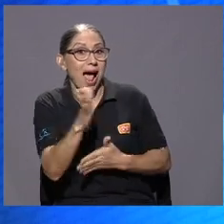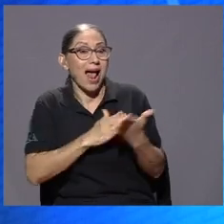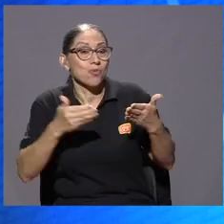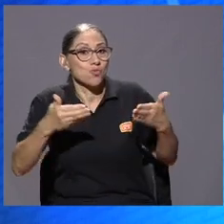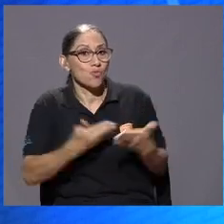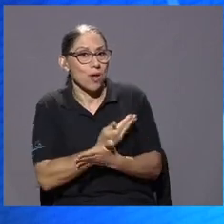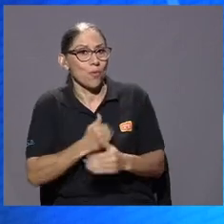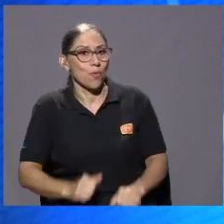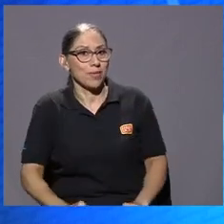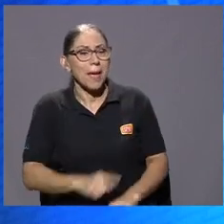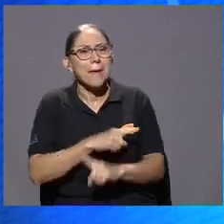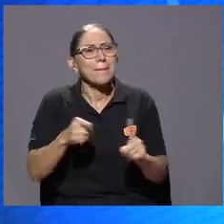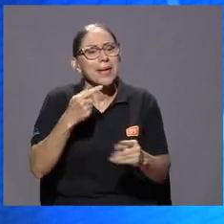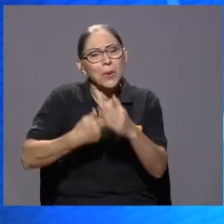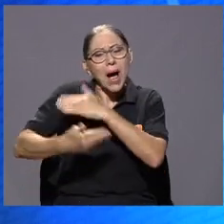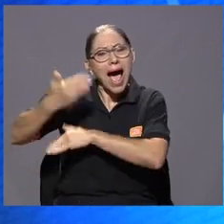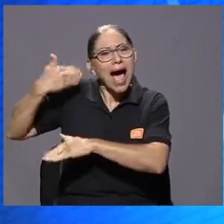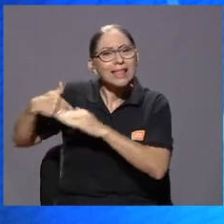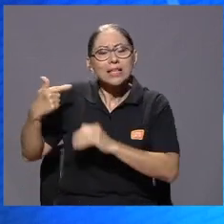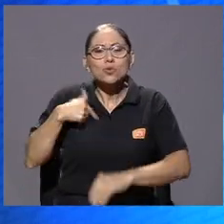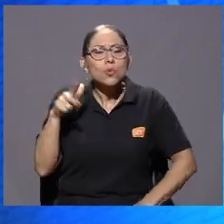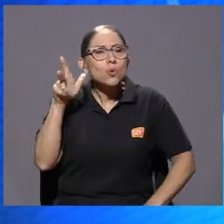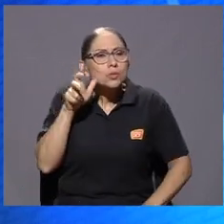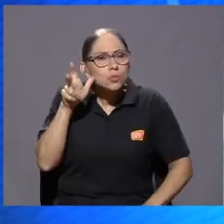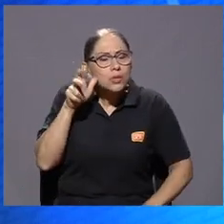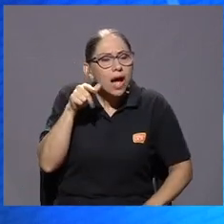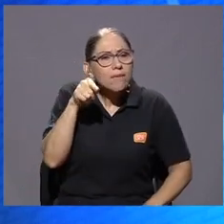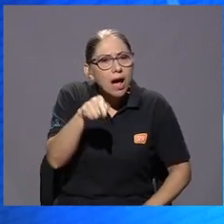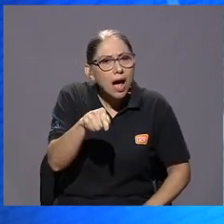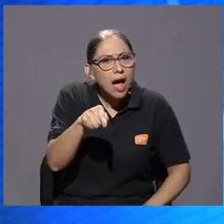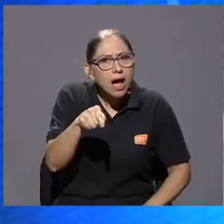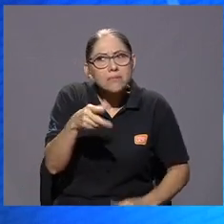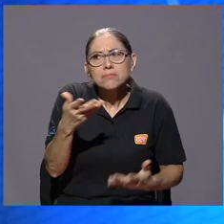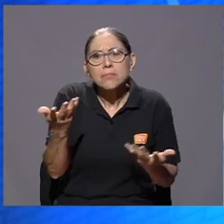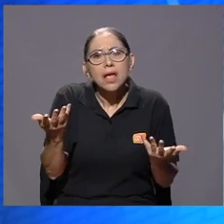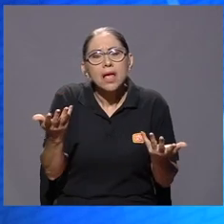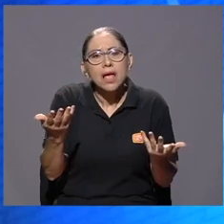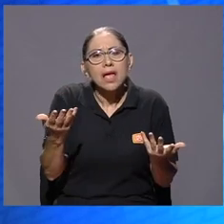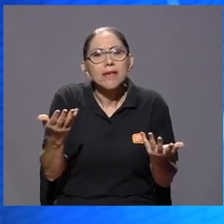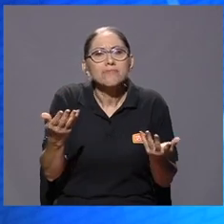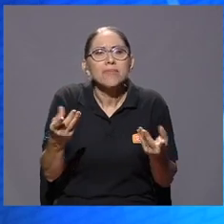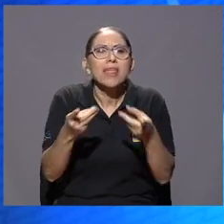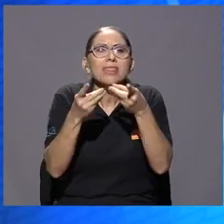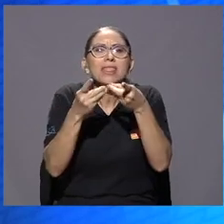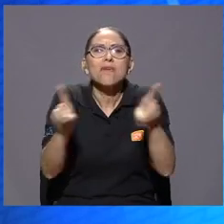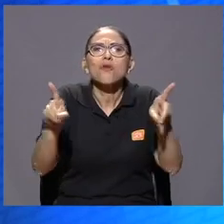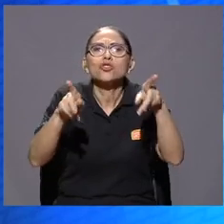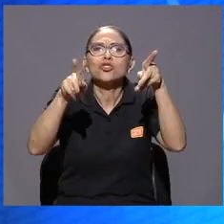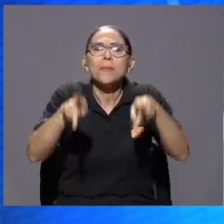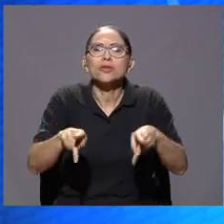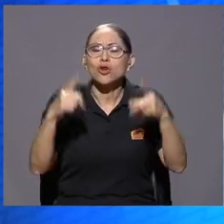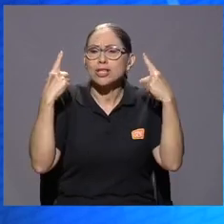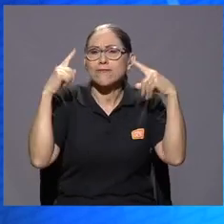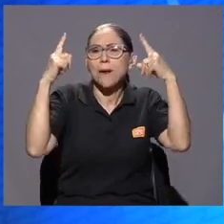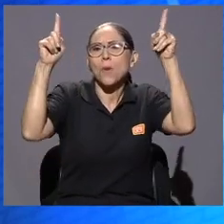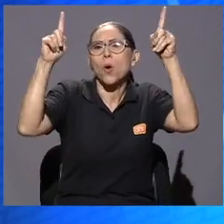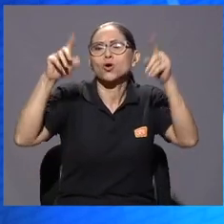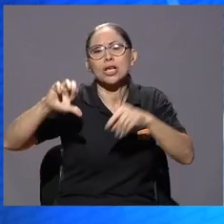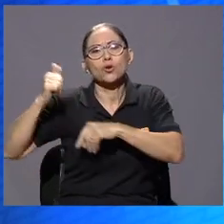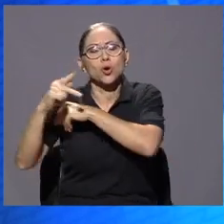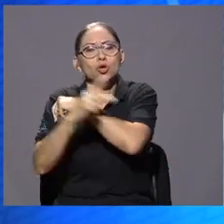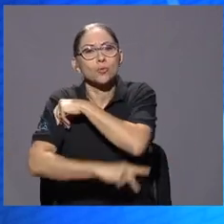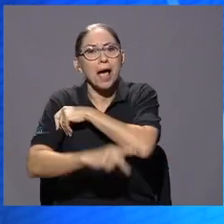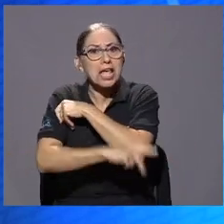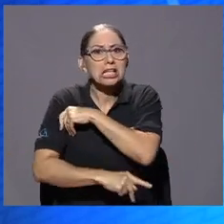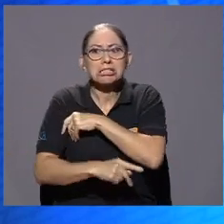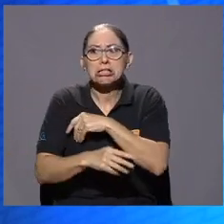nuevo, pero antes uno escuchaba mucho esa causal de divorcio, qué sé yo, en los divorcios de los famosos de otros